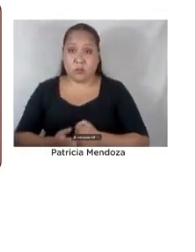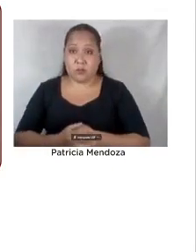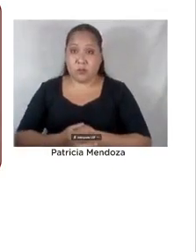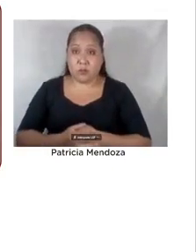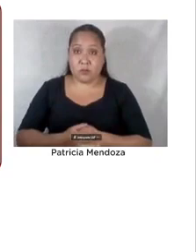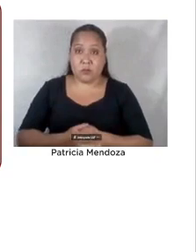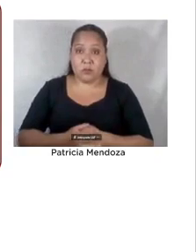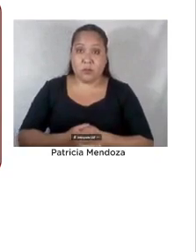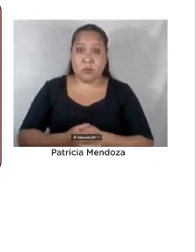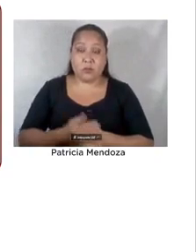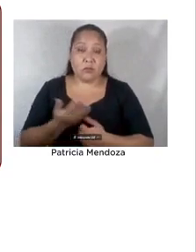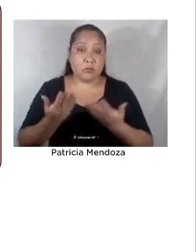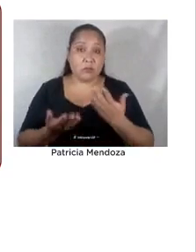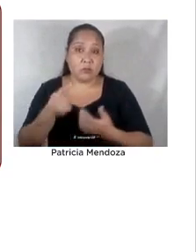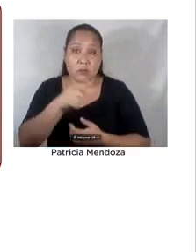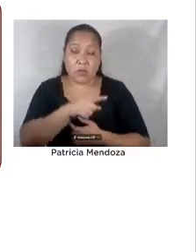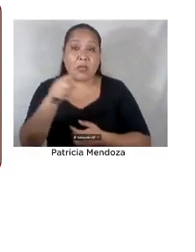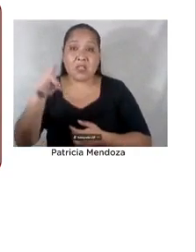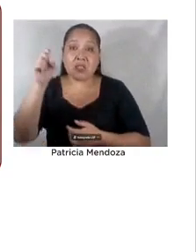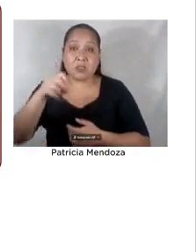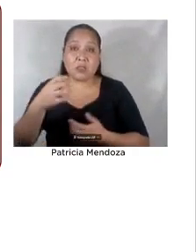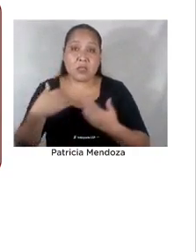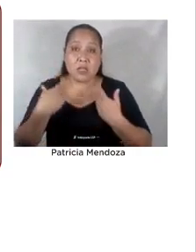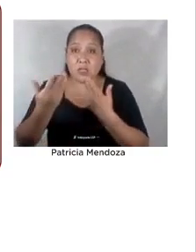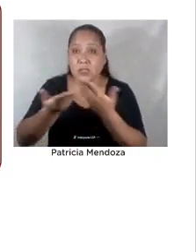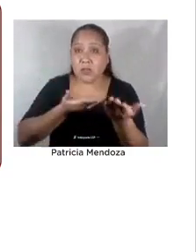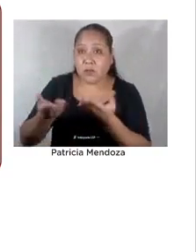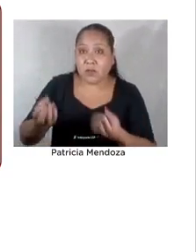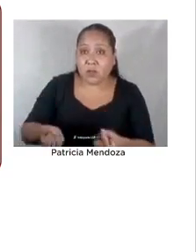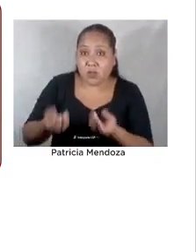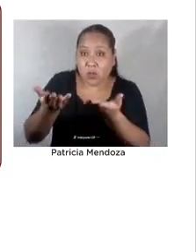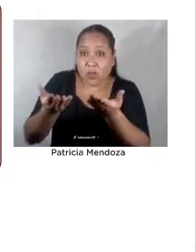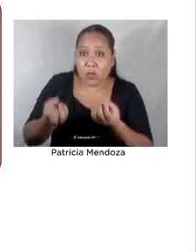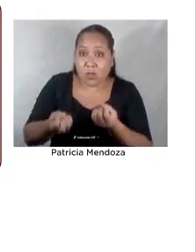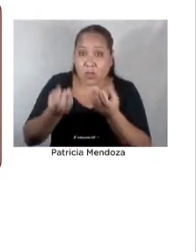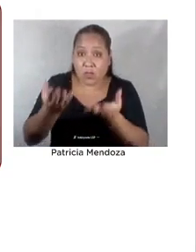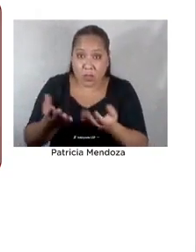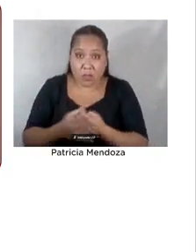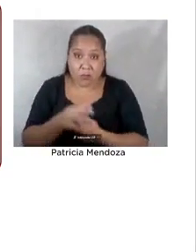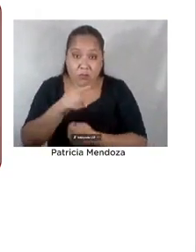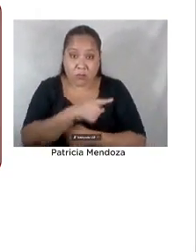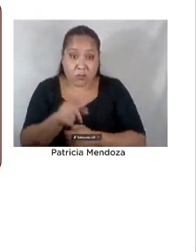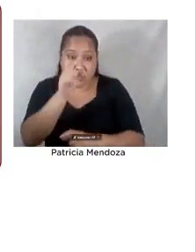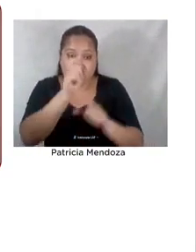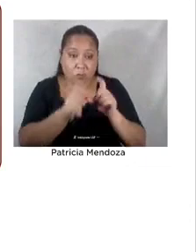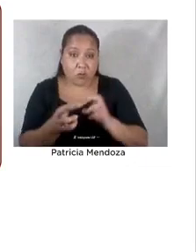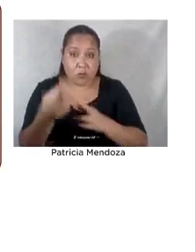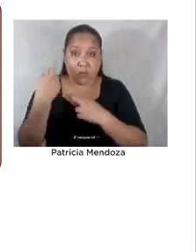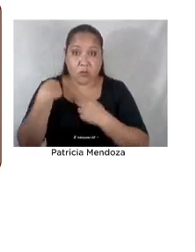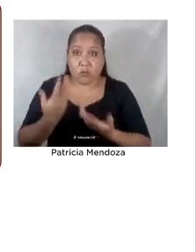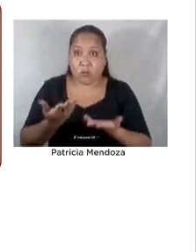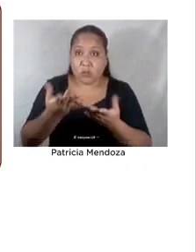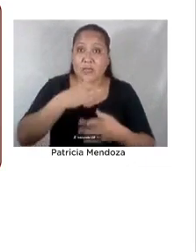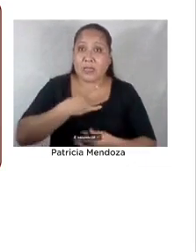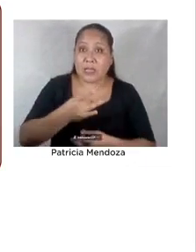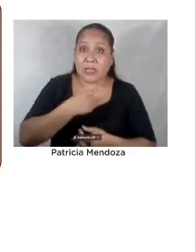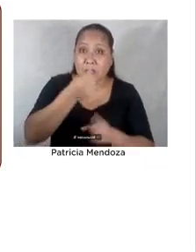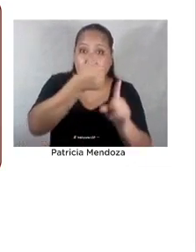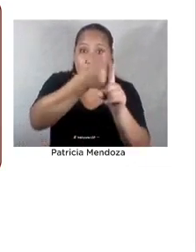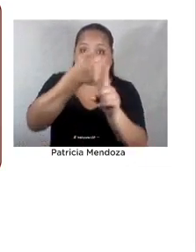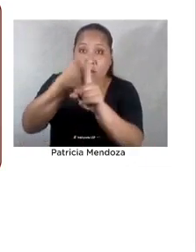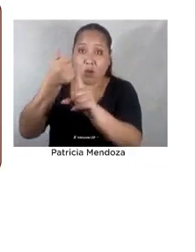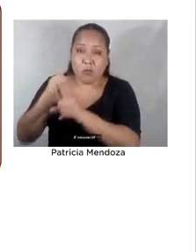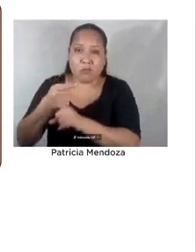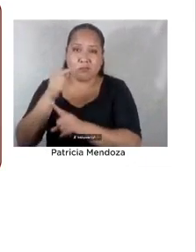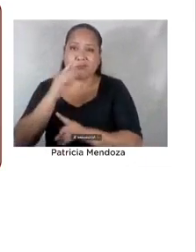teniendo oferta, que teniendo servicios, que teniendo a alguien quien se interese por nosotros, no